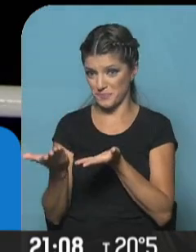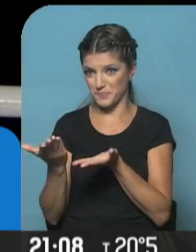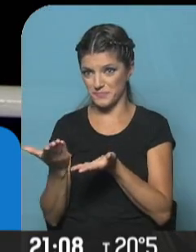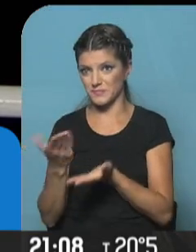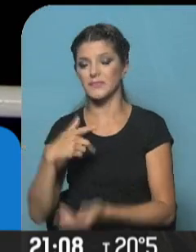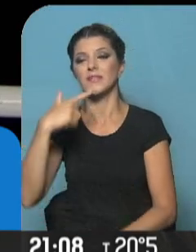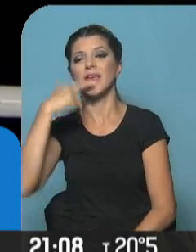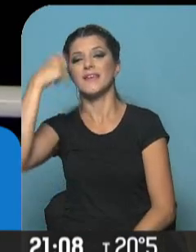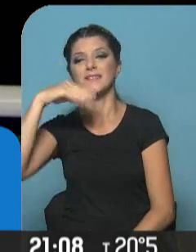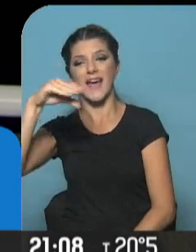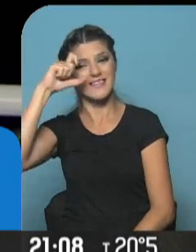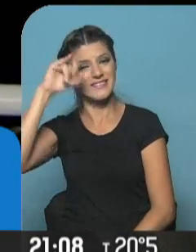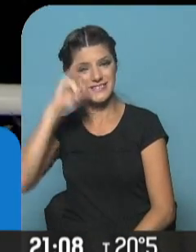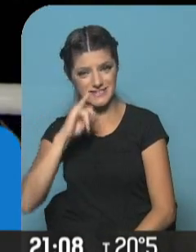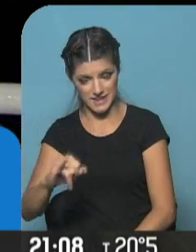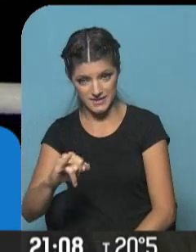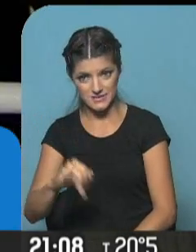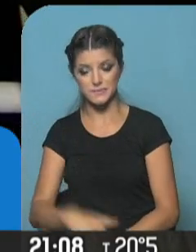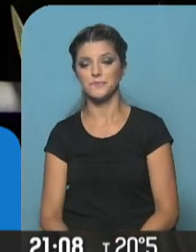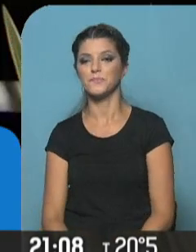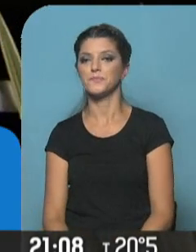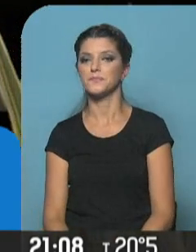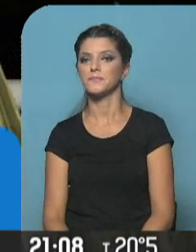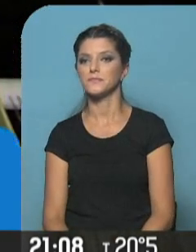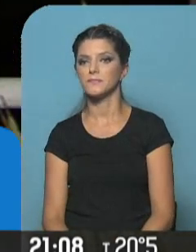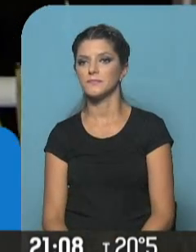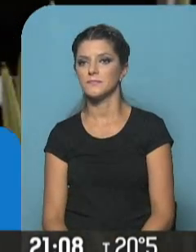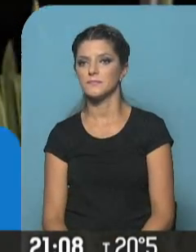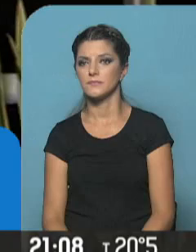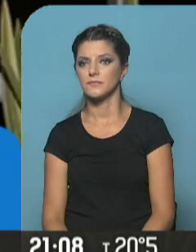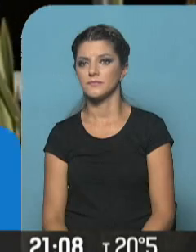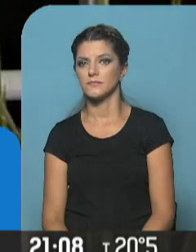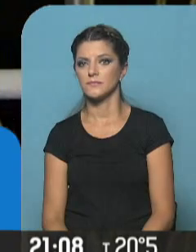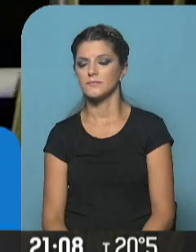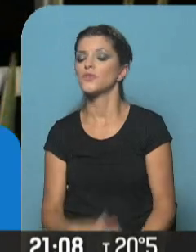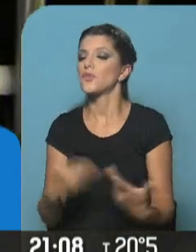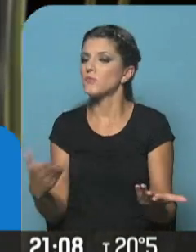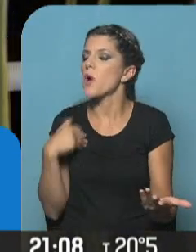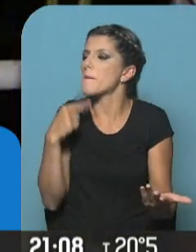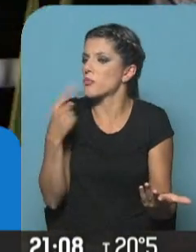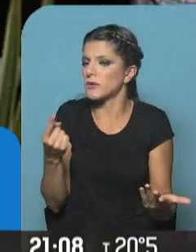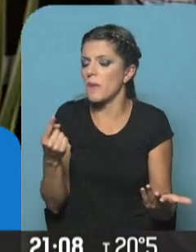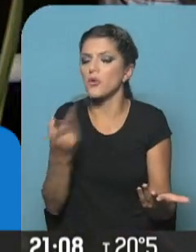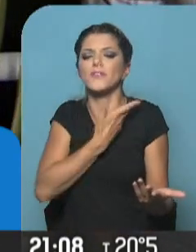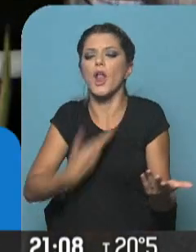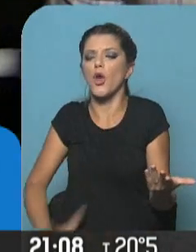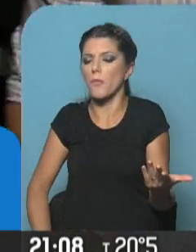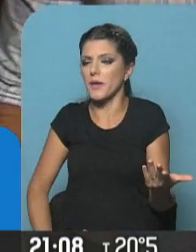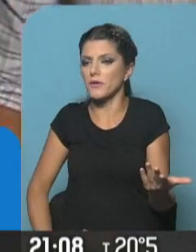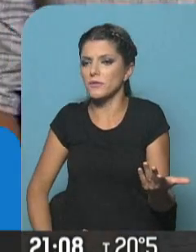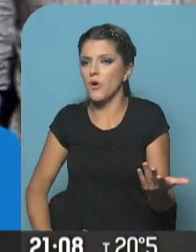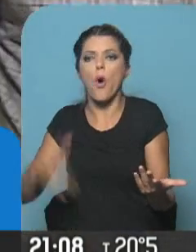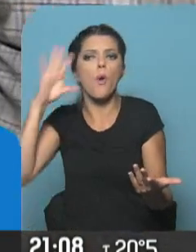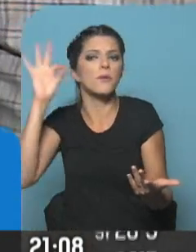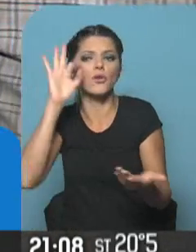Fernando Sánchez, con quien vamos a dialogar respecto a cómo ha tomado el gobierno nacional el hecho de la detención de Amado